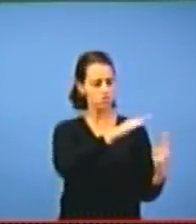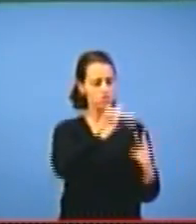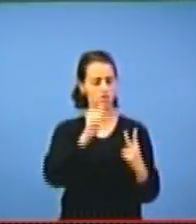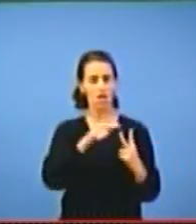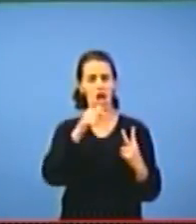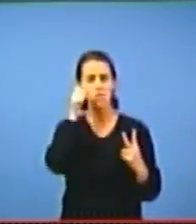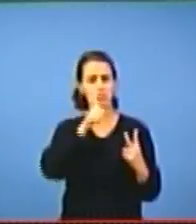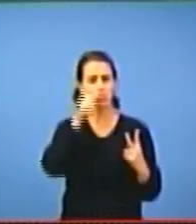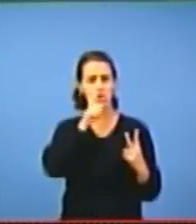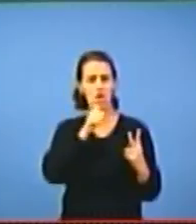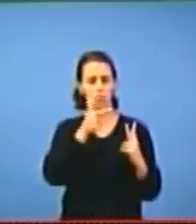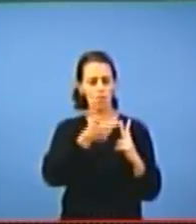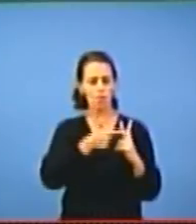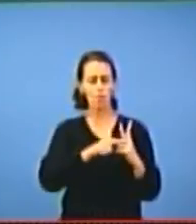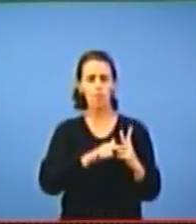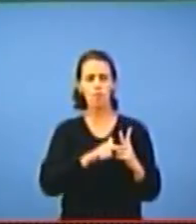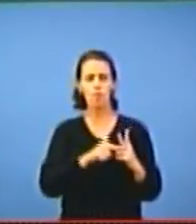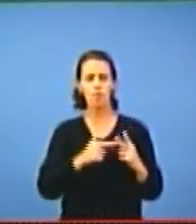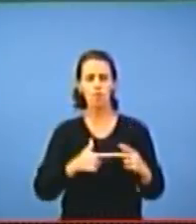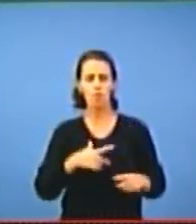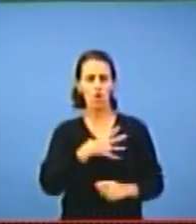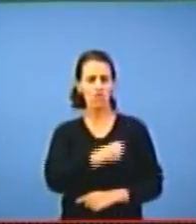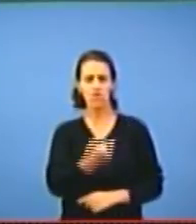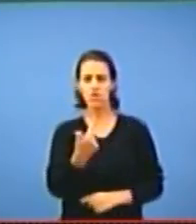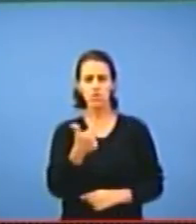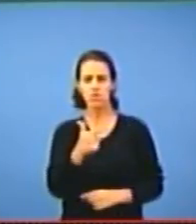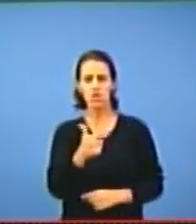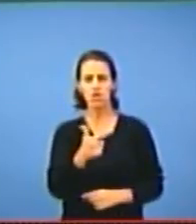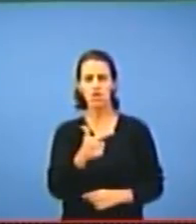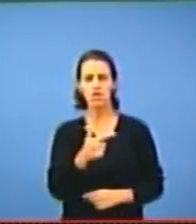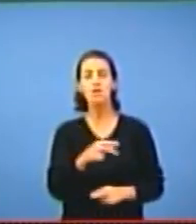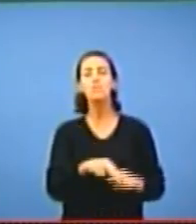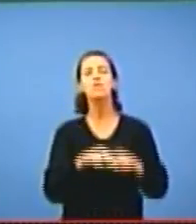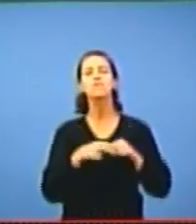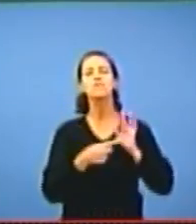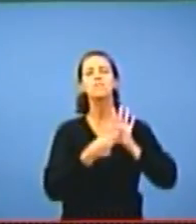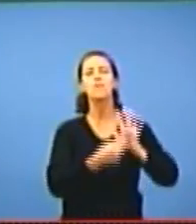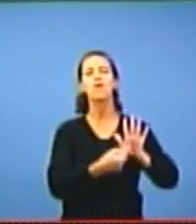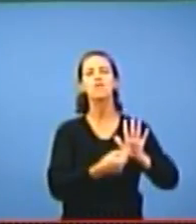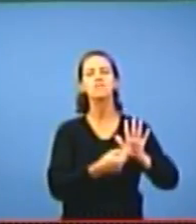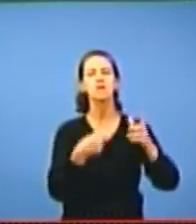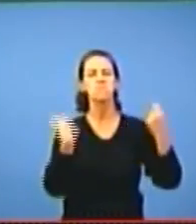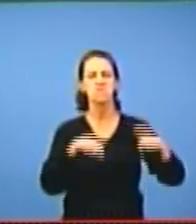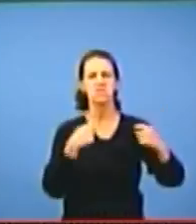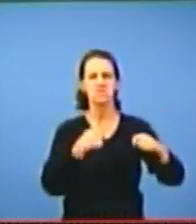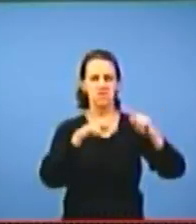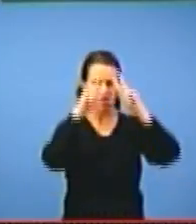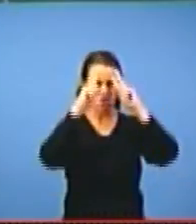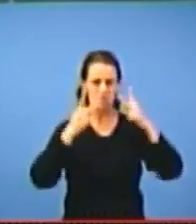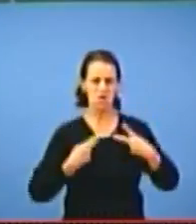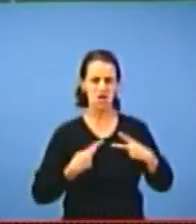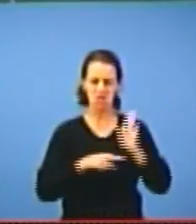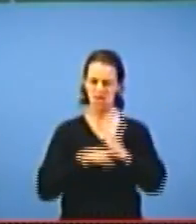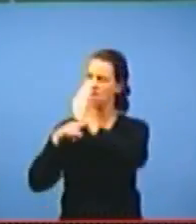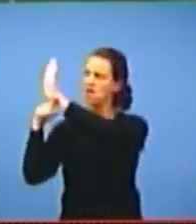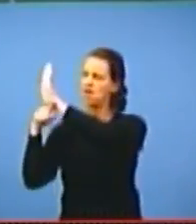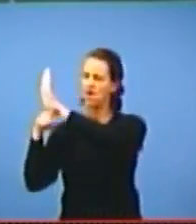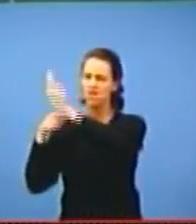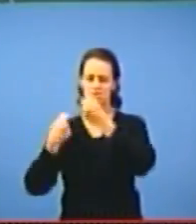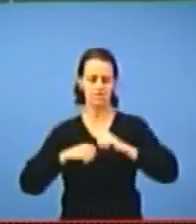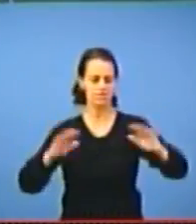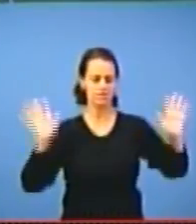un matrimonio cuya señora era estéril para mostrar que él no necesita de hombres. Él no necesita de fuerza física. Él